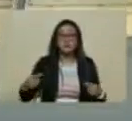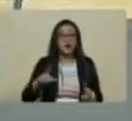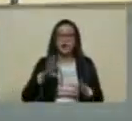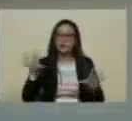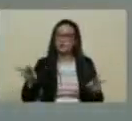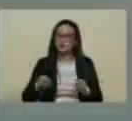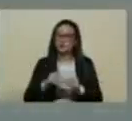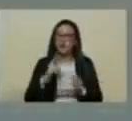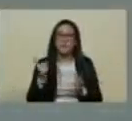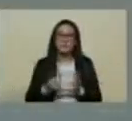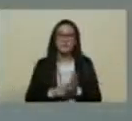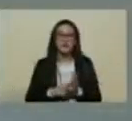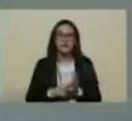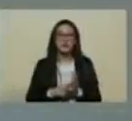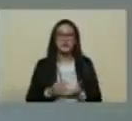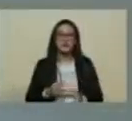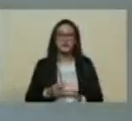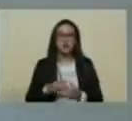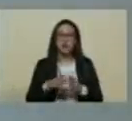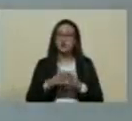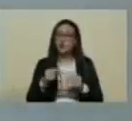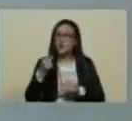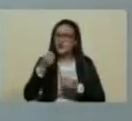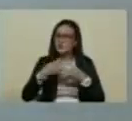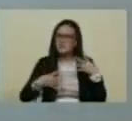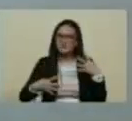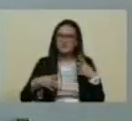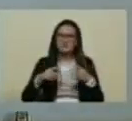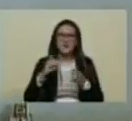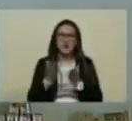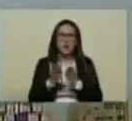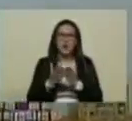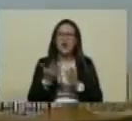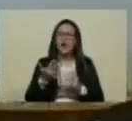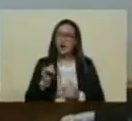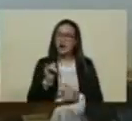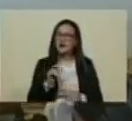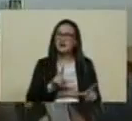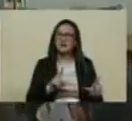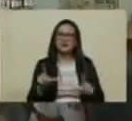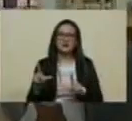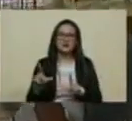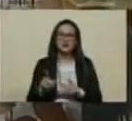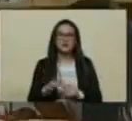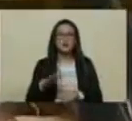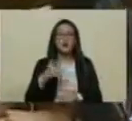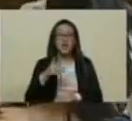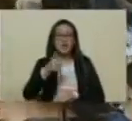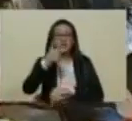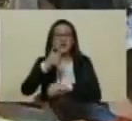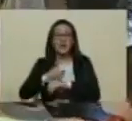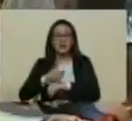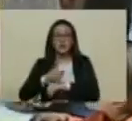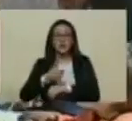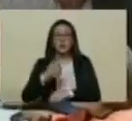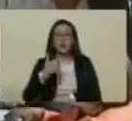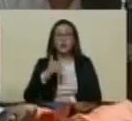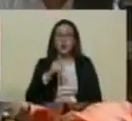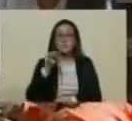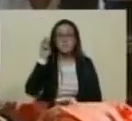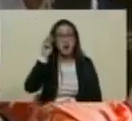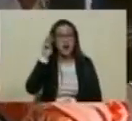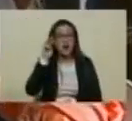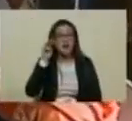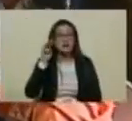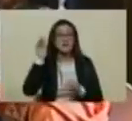la dotación pues que se necesita para una escuela de este tipo. Tenemos, aquí tenemos al director con nosotros, tenemos las maestras